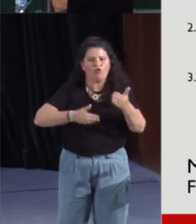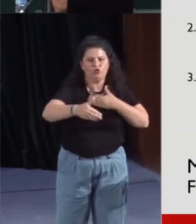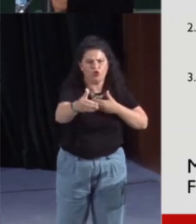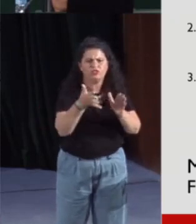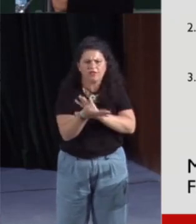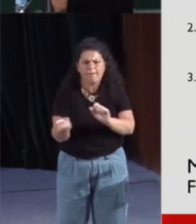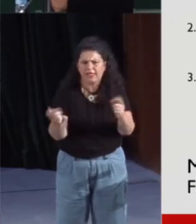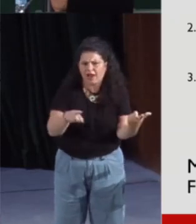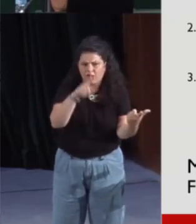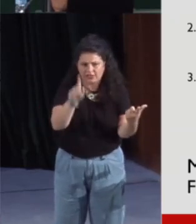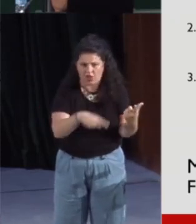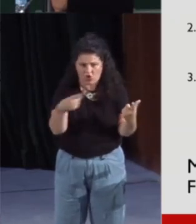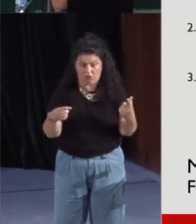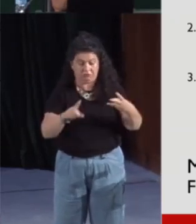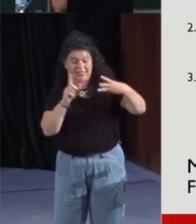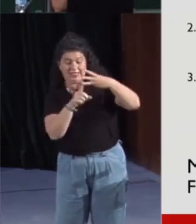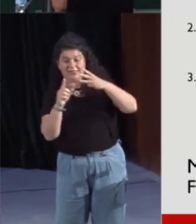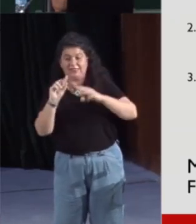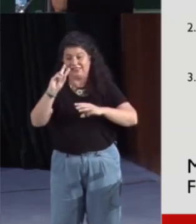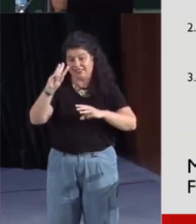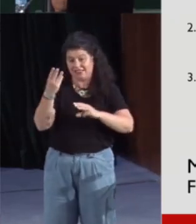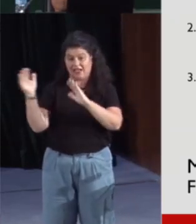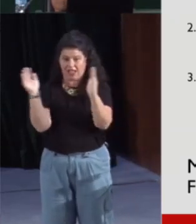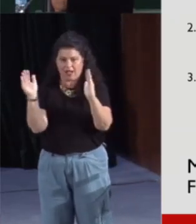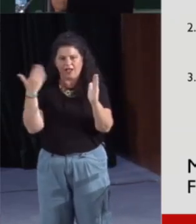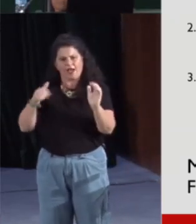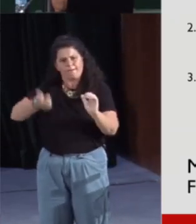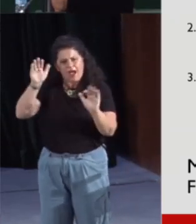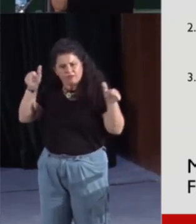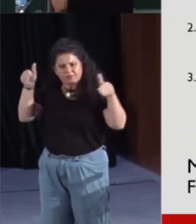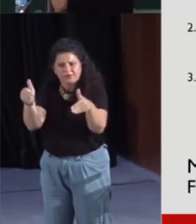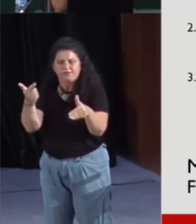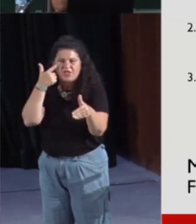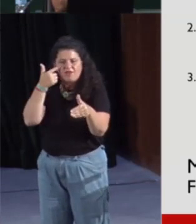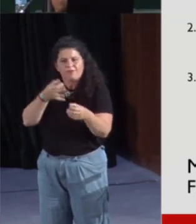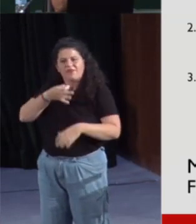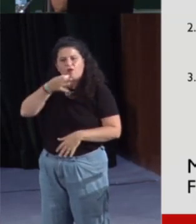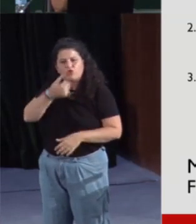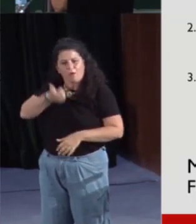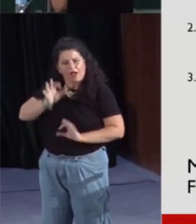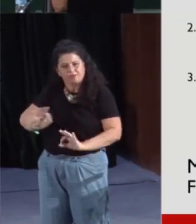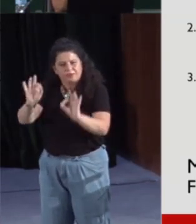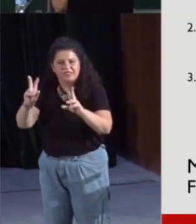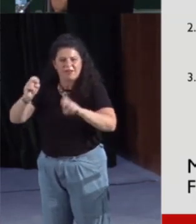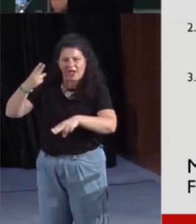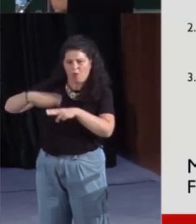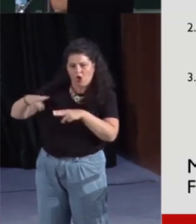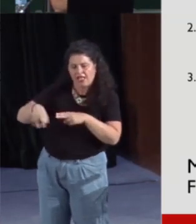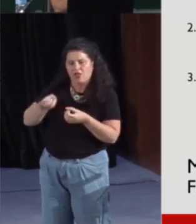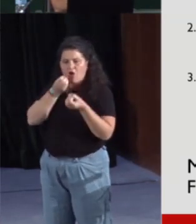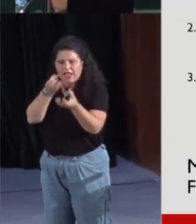ya se identifican, describen las metáforas en diferentes tipos de discursos, poéticos, narrativos, políticos,